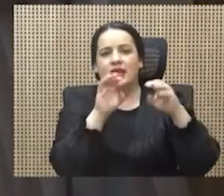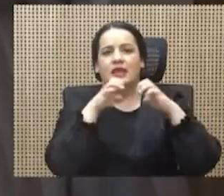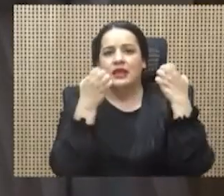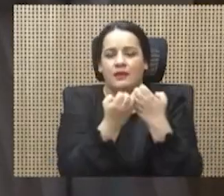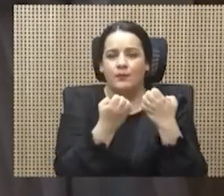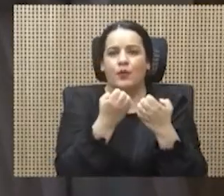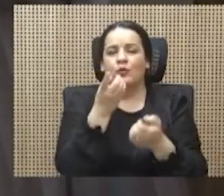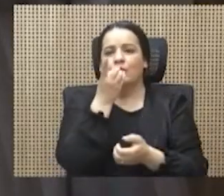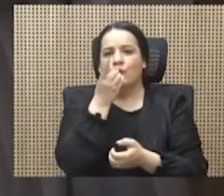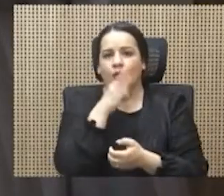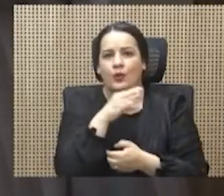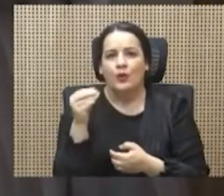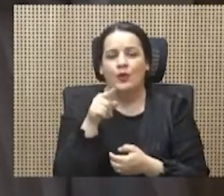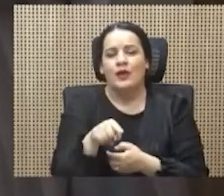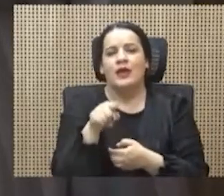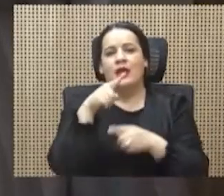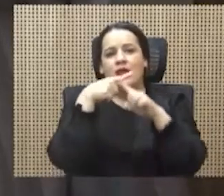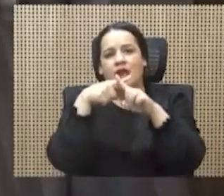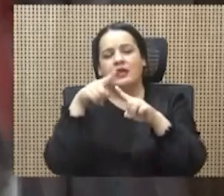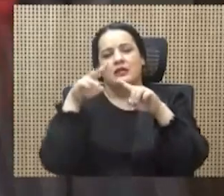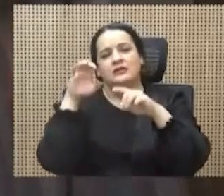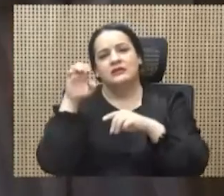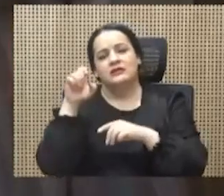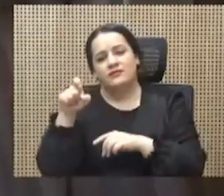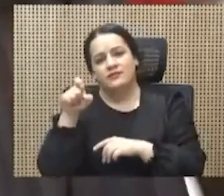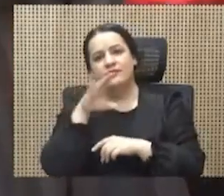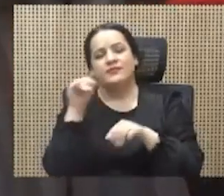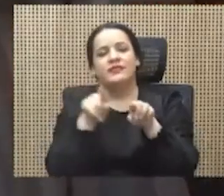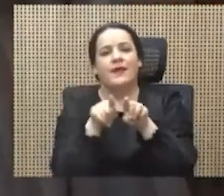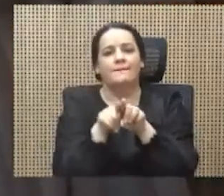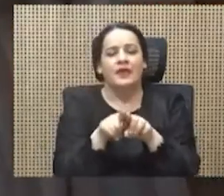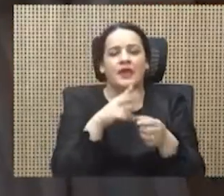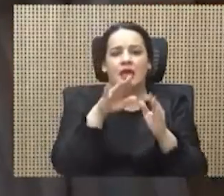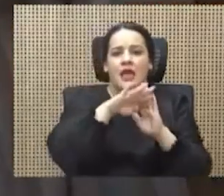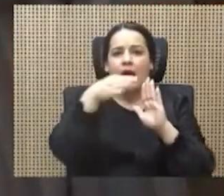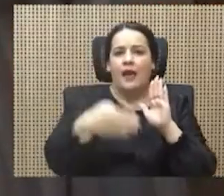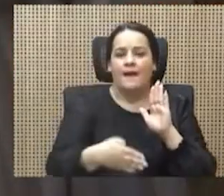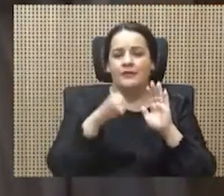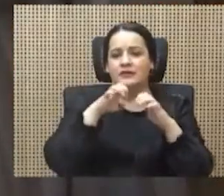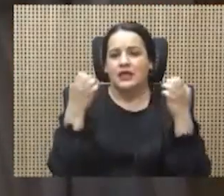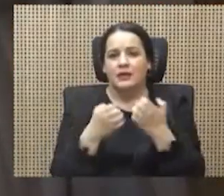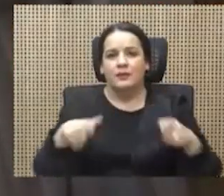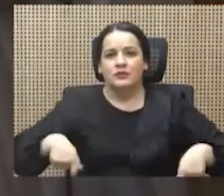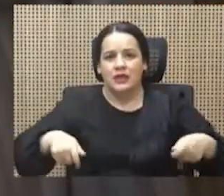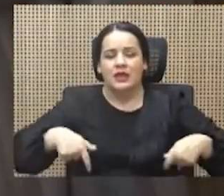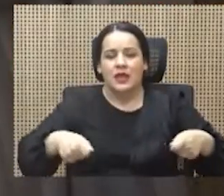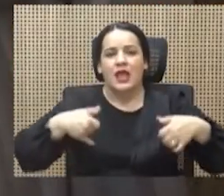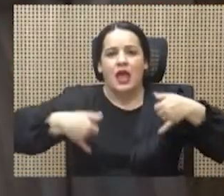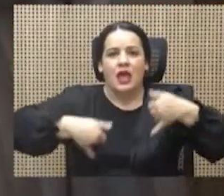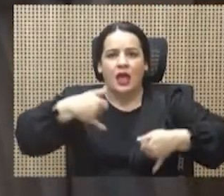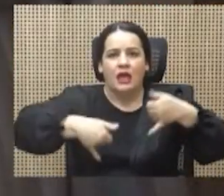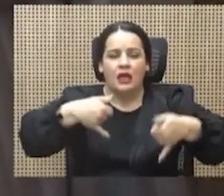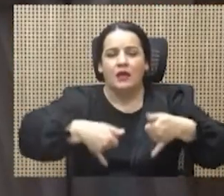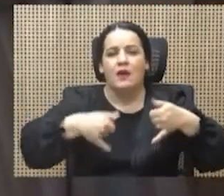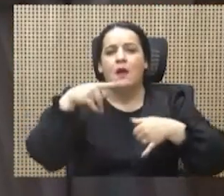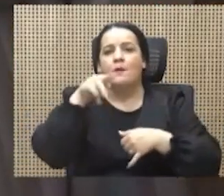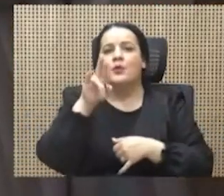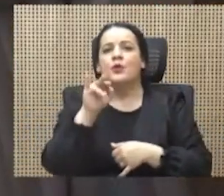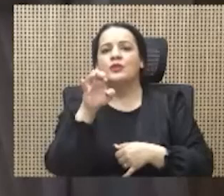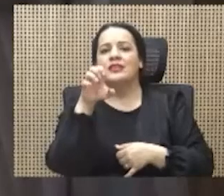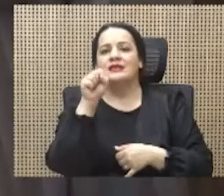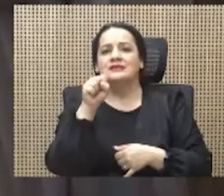rayos X, equipos de laboratorio químico-clínicos, camas hospitalarias, sillas de ruedas, andaderas, bastones, prótesis,